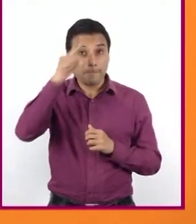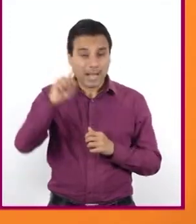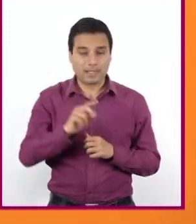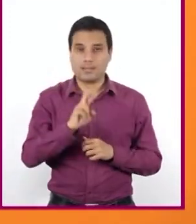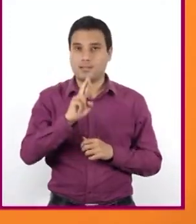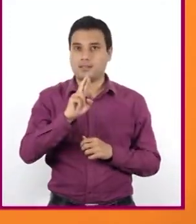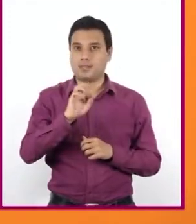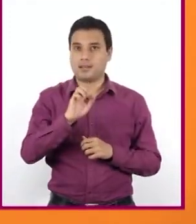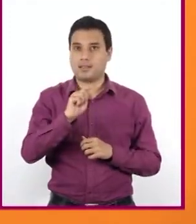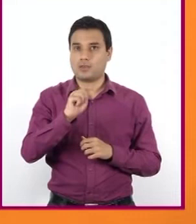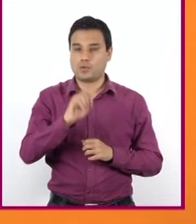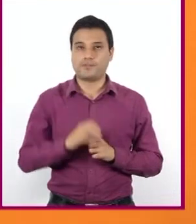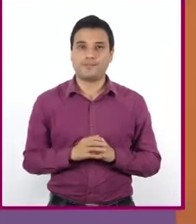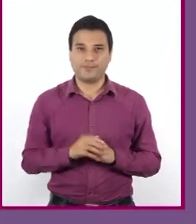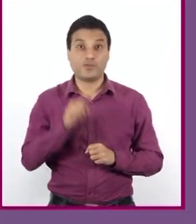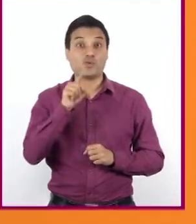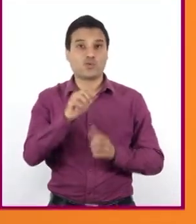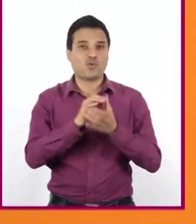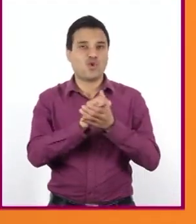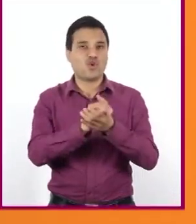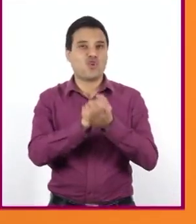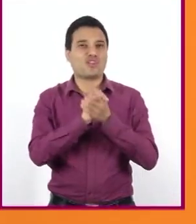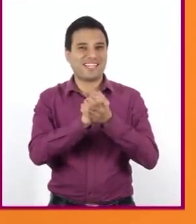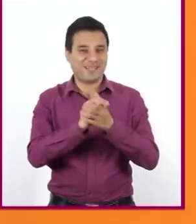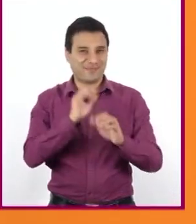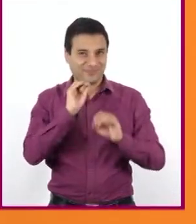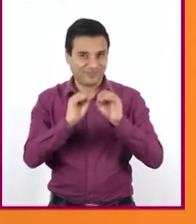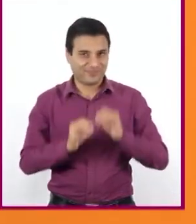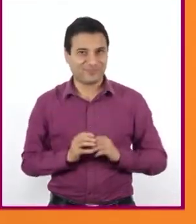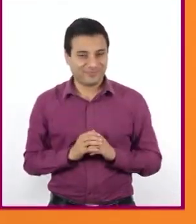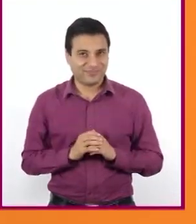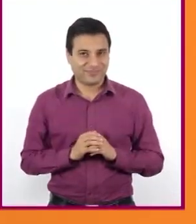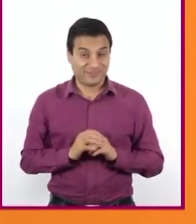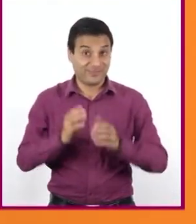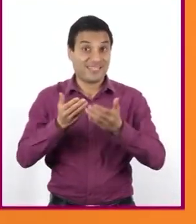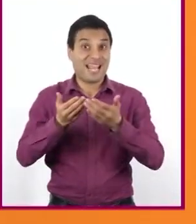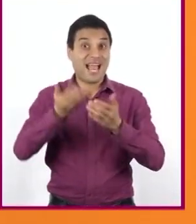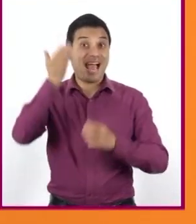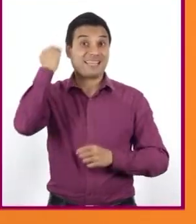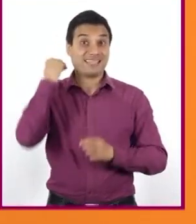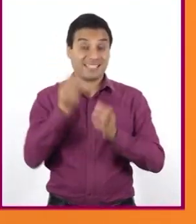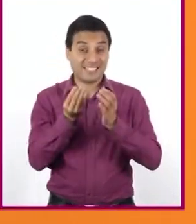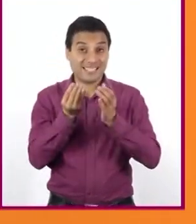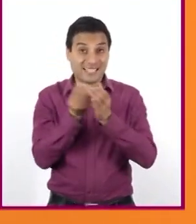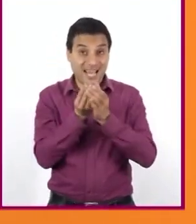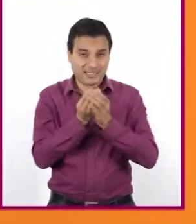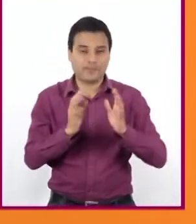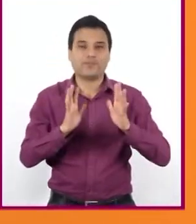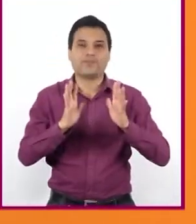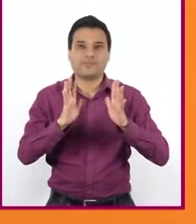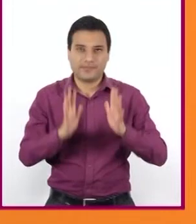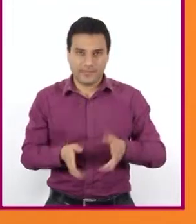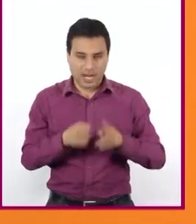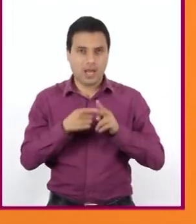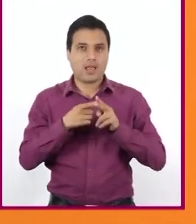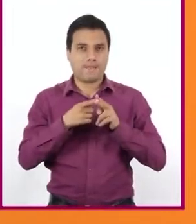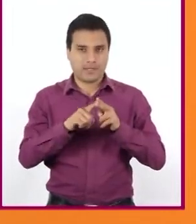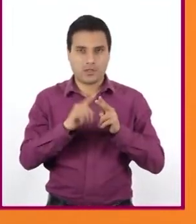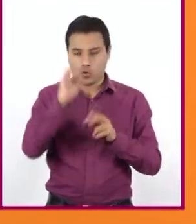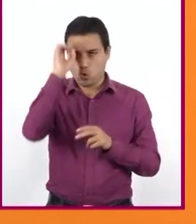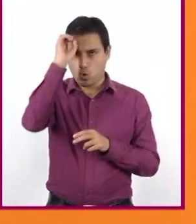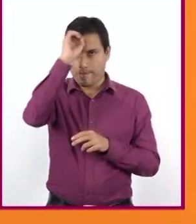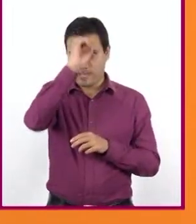semana, su lotería. En la sesión anterior comenzaron a redactar las primeras conclusiones de